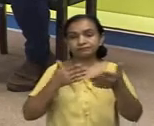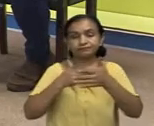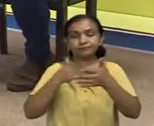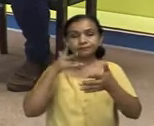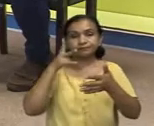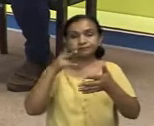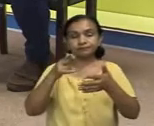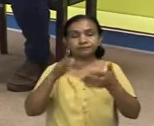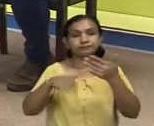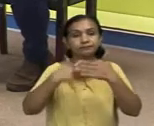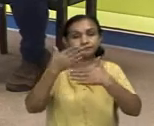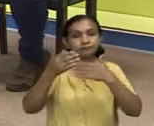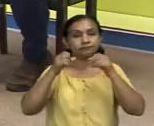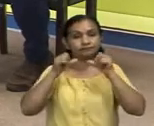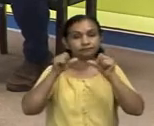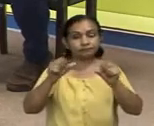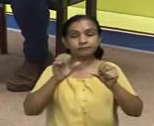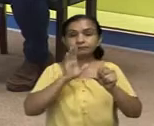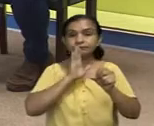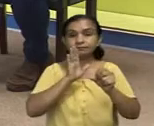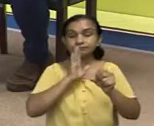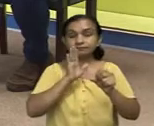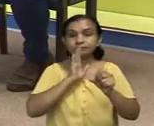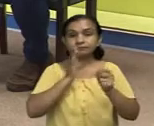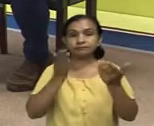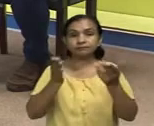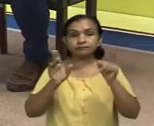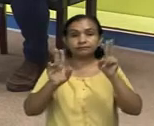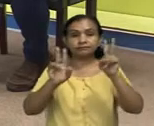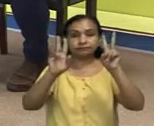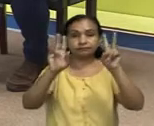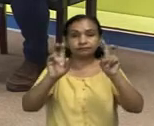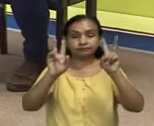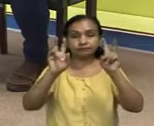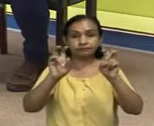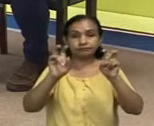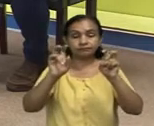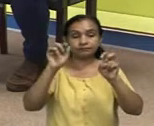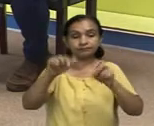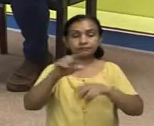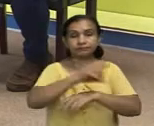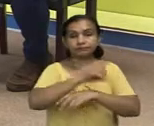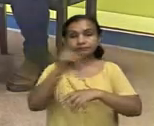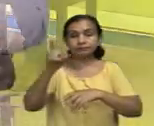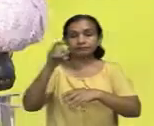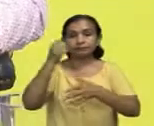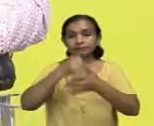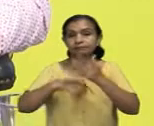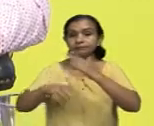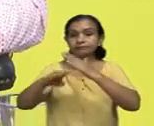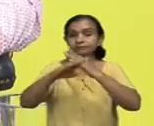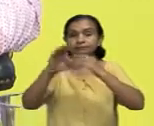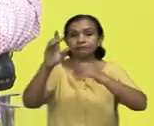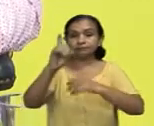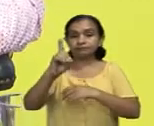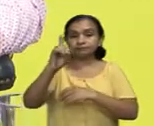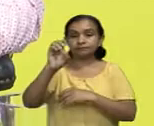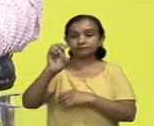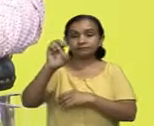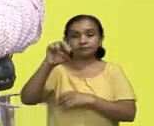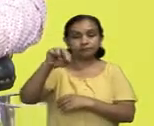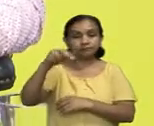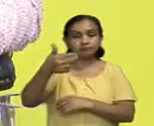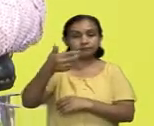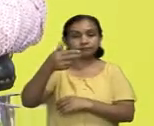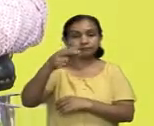una pausa. Cuando regresemos vamos a seguir conversando más sobre este tema. El tema de hoy es la lucha contra el dengue que desarrolla